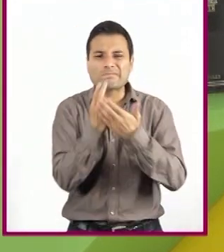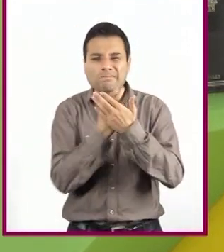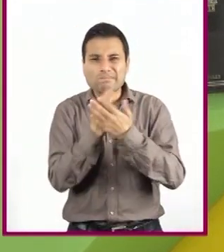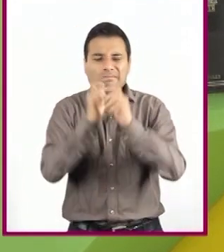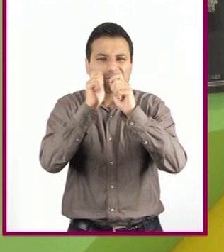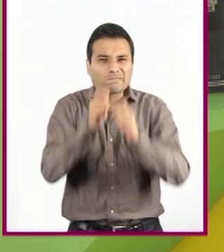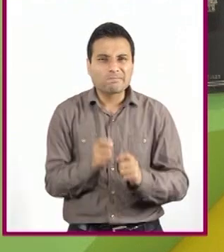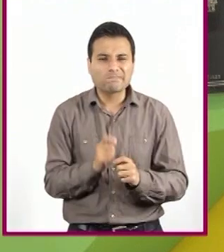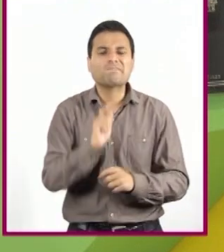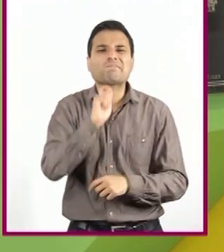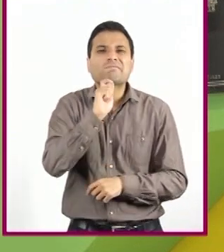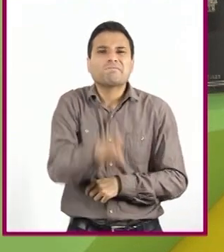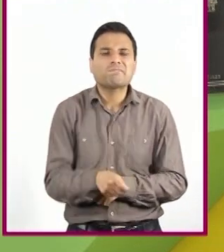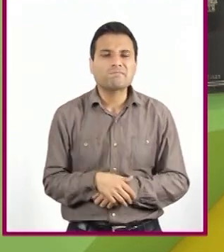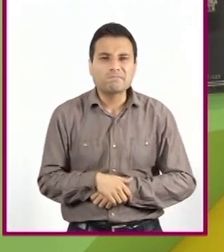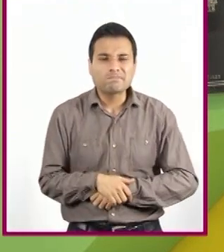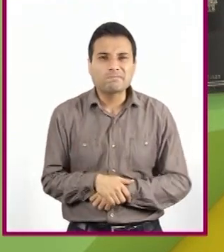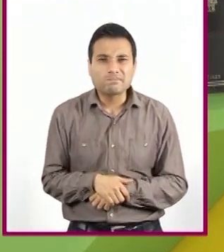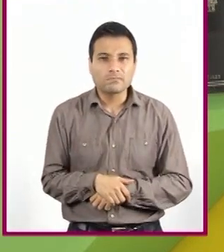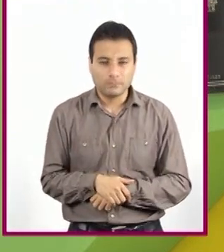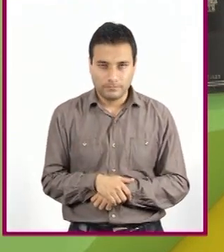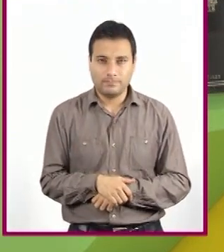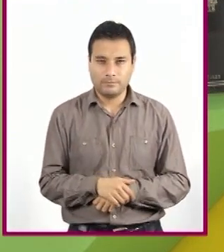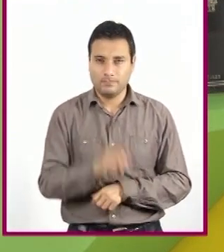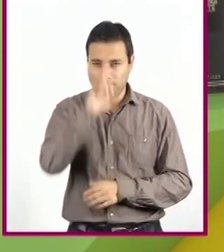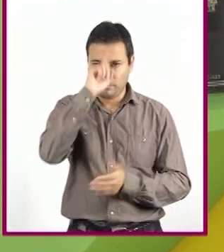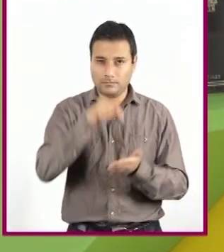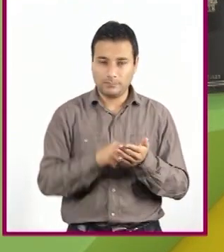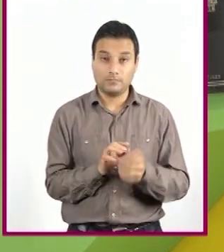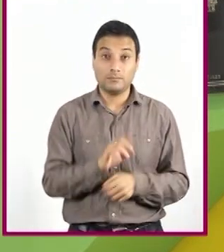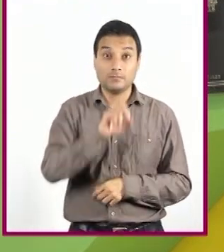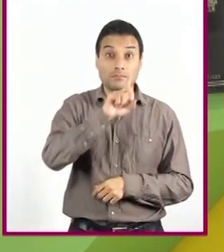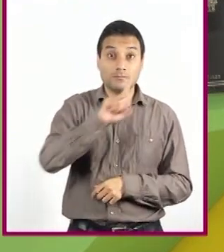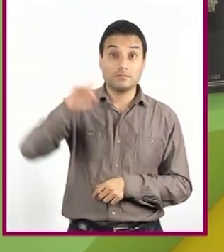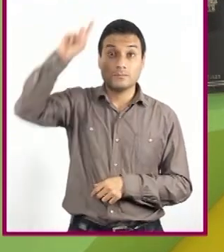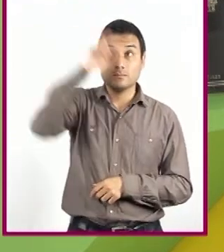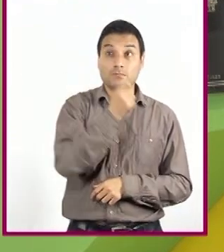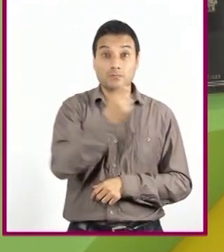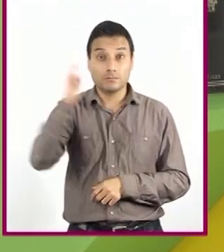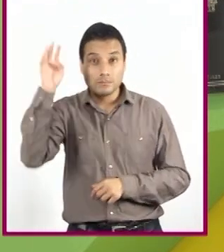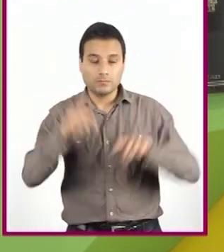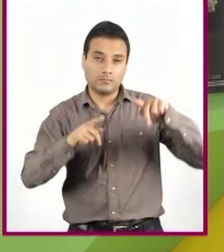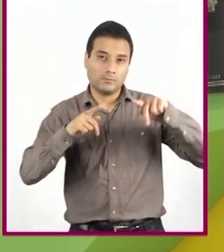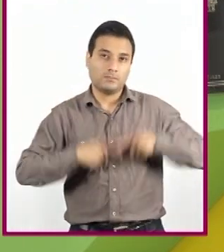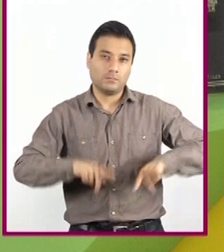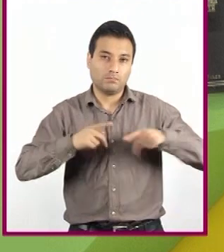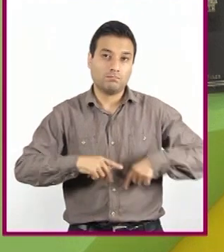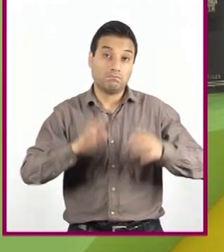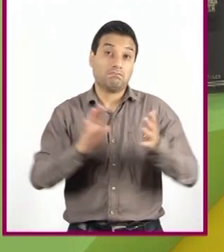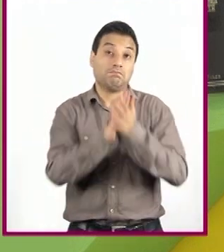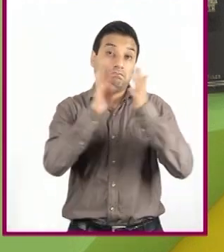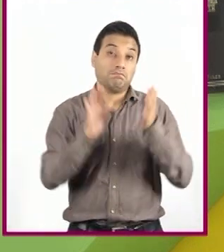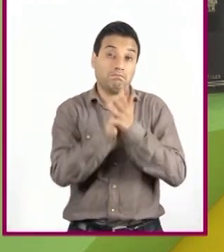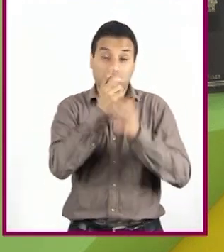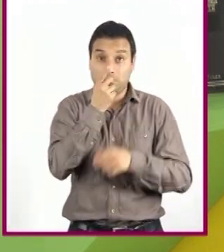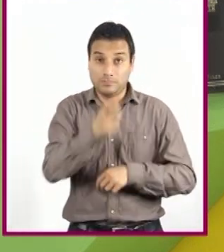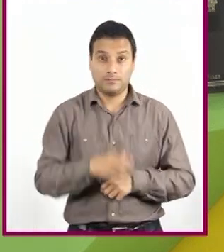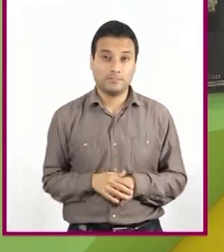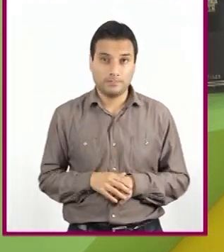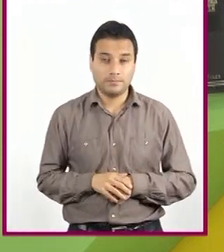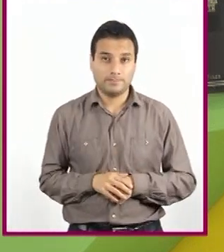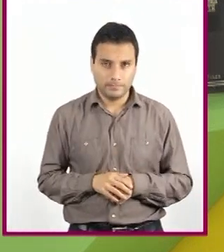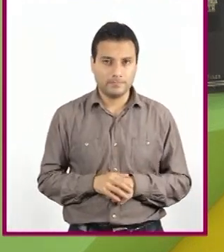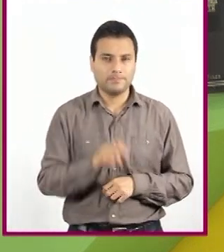pelota se refiere a un encuentro entre deidades y humanos. En estas escenas, la